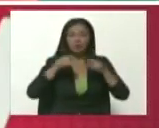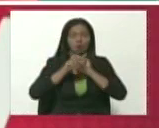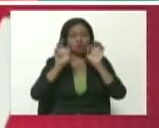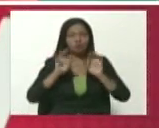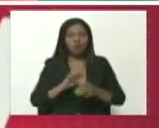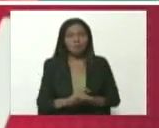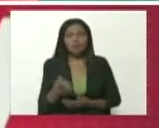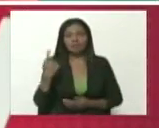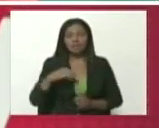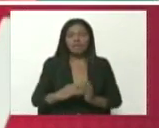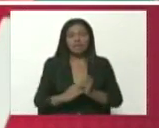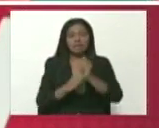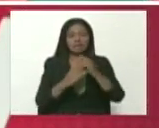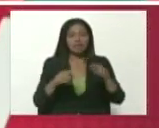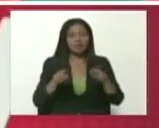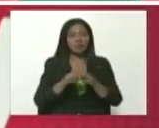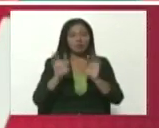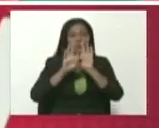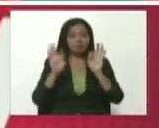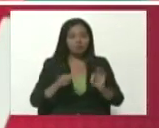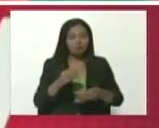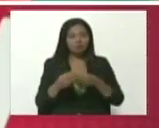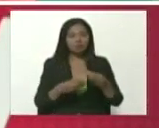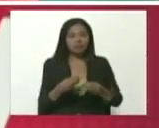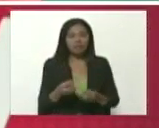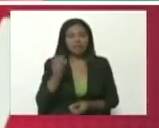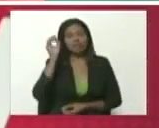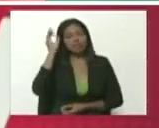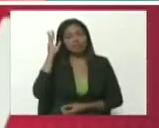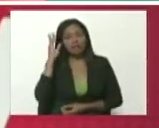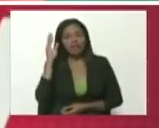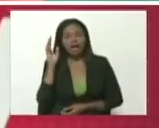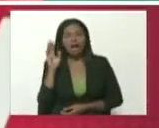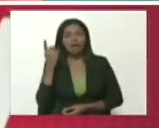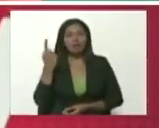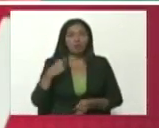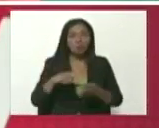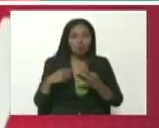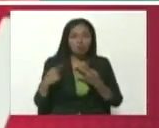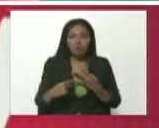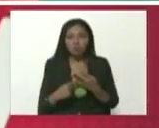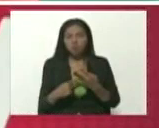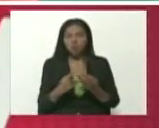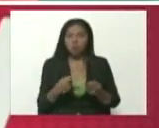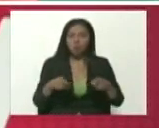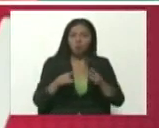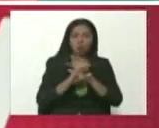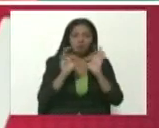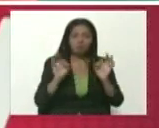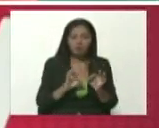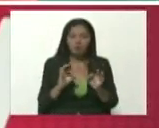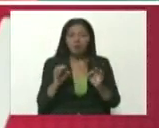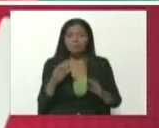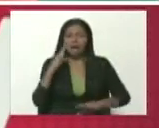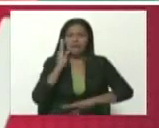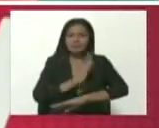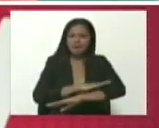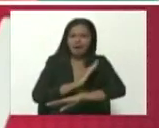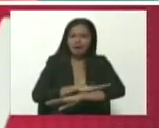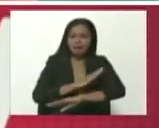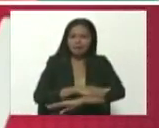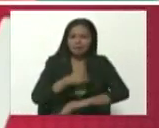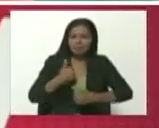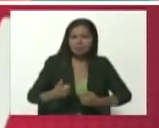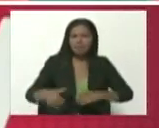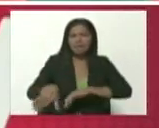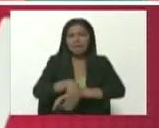tener líderes, lideresas con ideas, con inteligencia, con formación, con carácter, en la